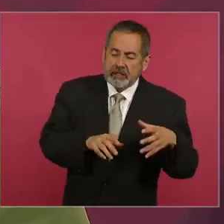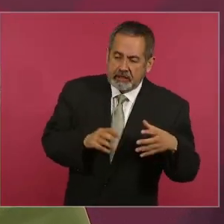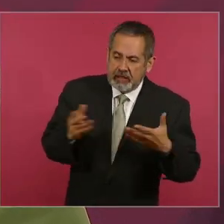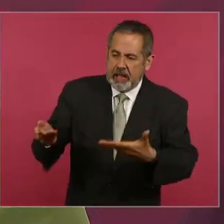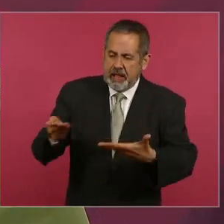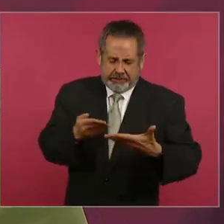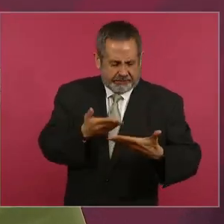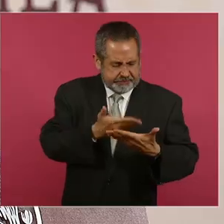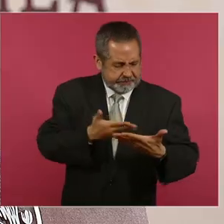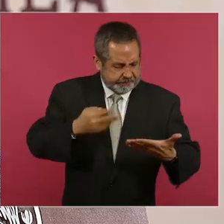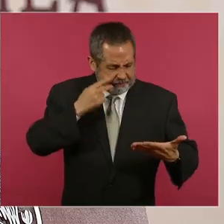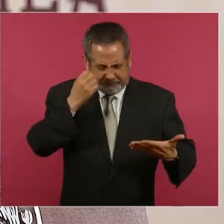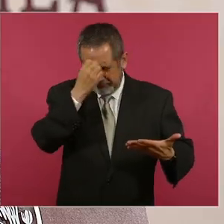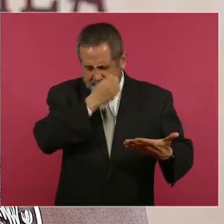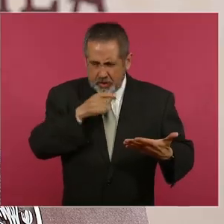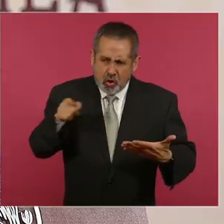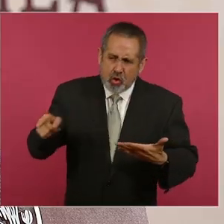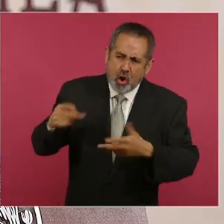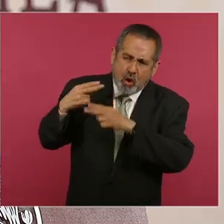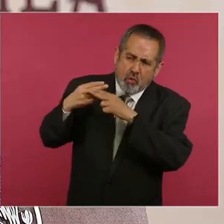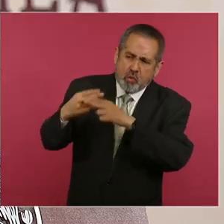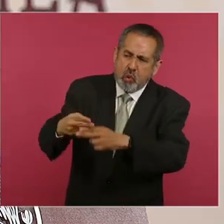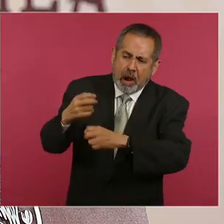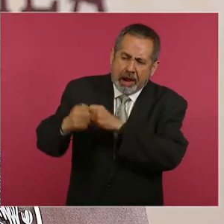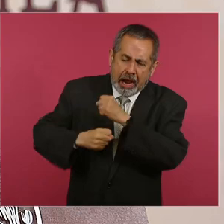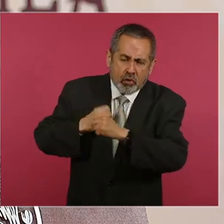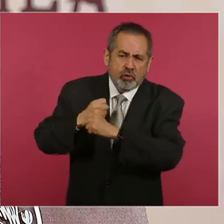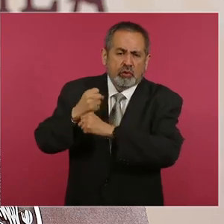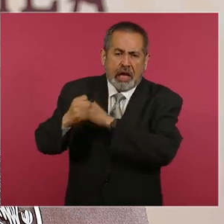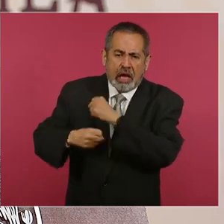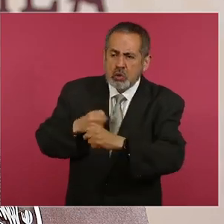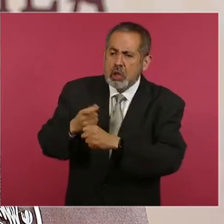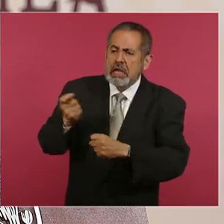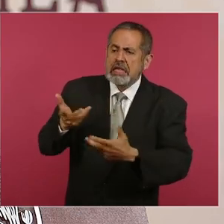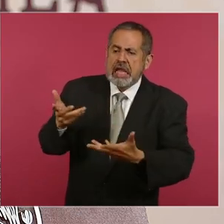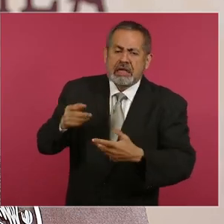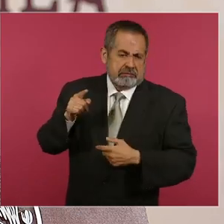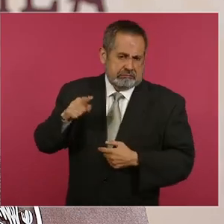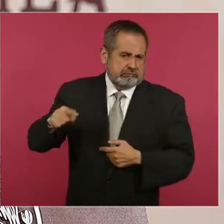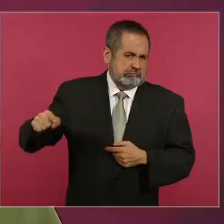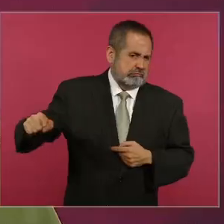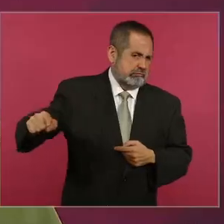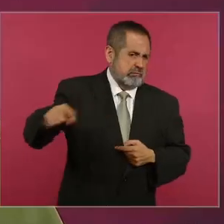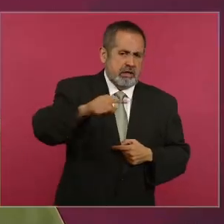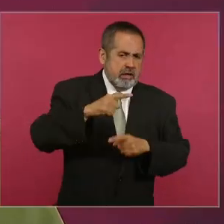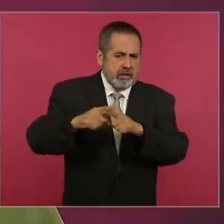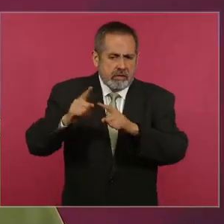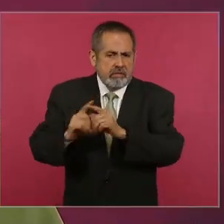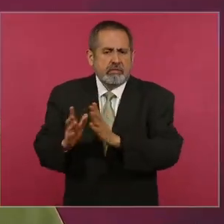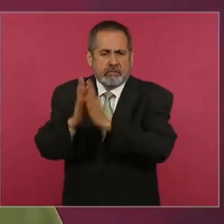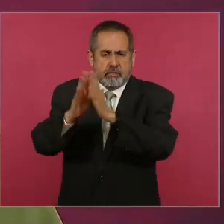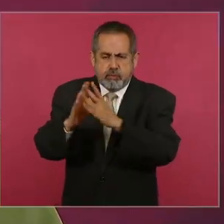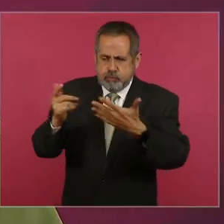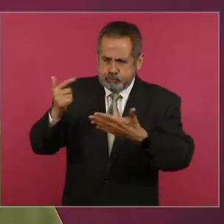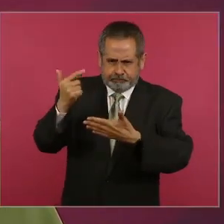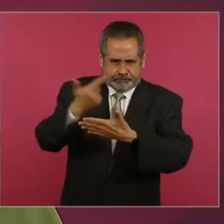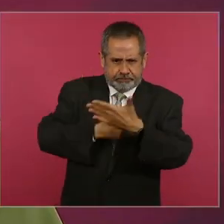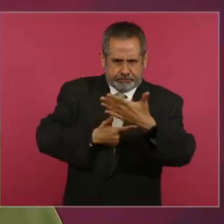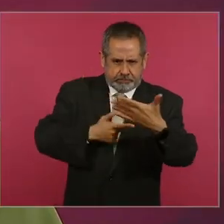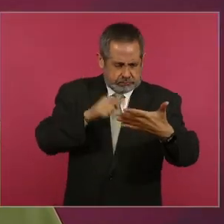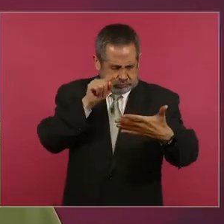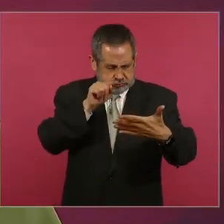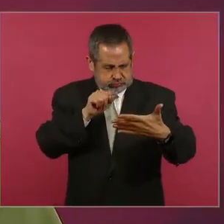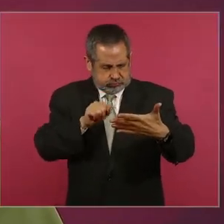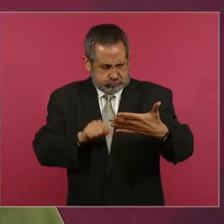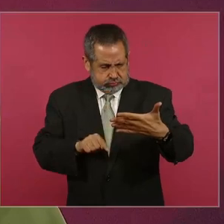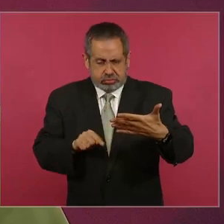analiza la carrera de todos los militares que participan en este tipo de promoción,